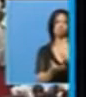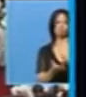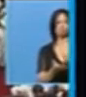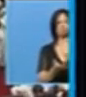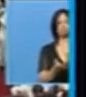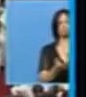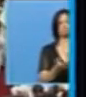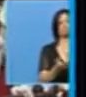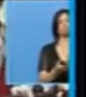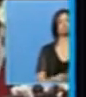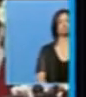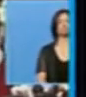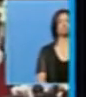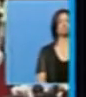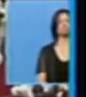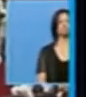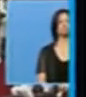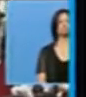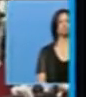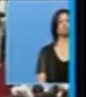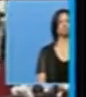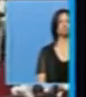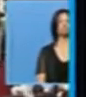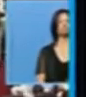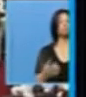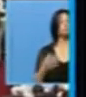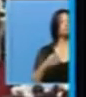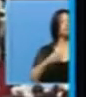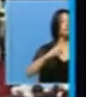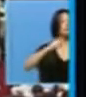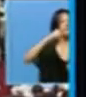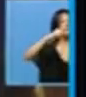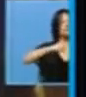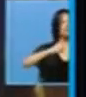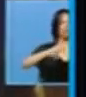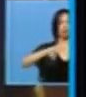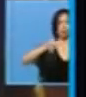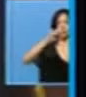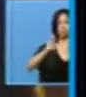Puerto Rico siempre ha tenido más dominicanos que ninguna otra